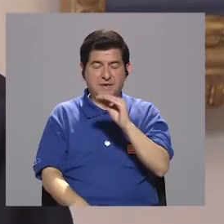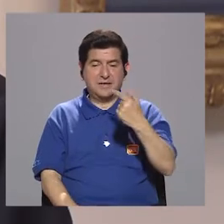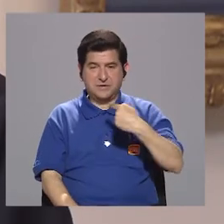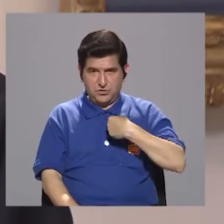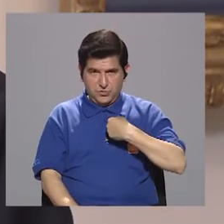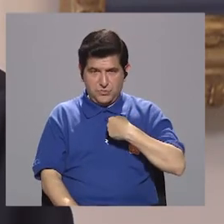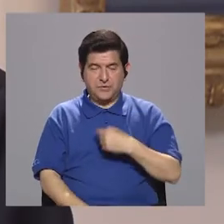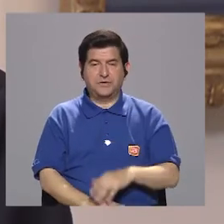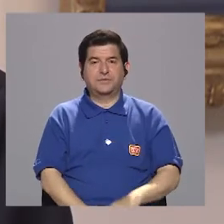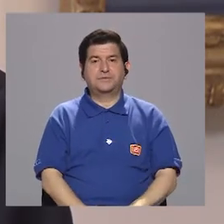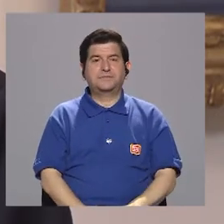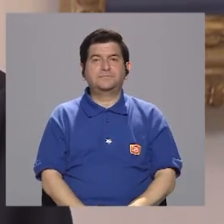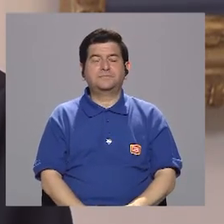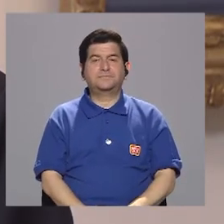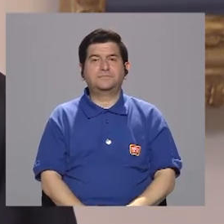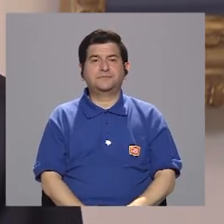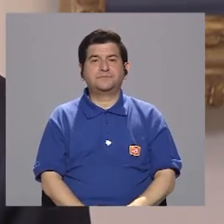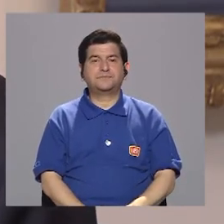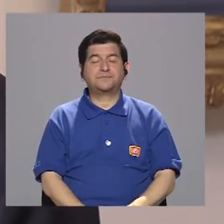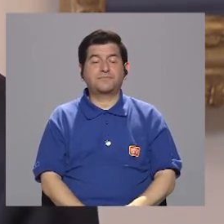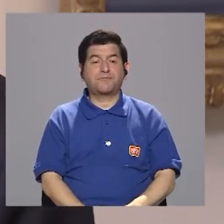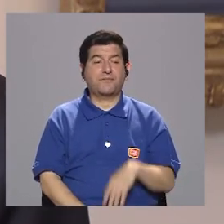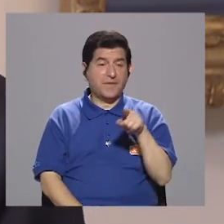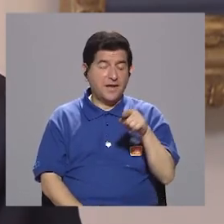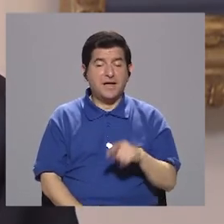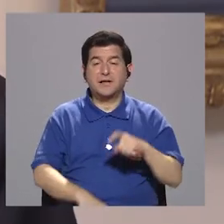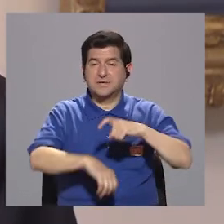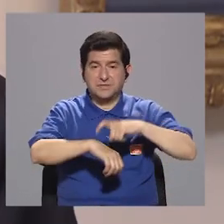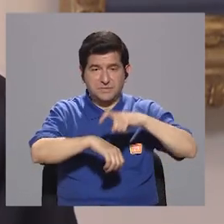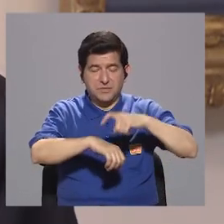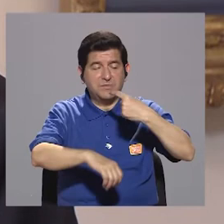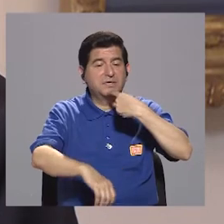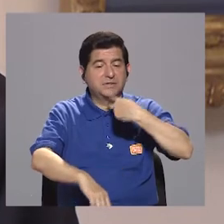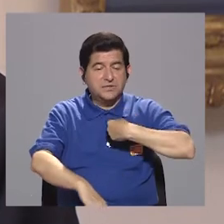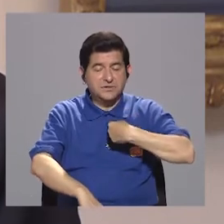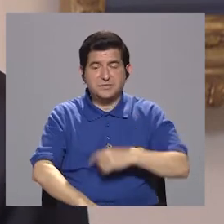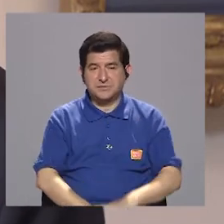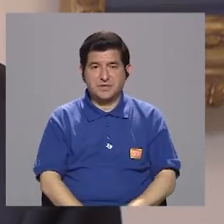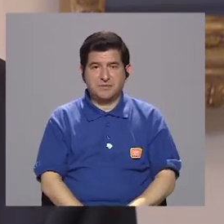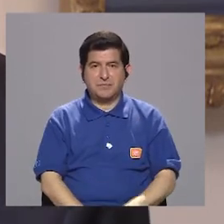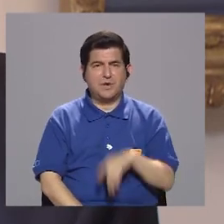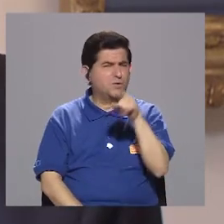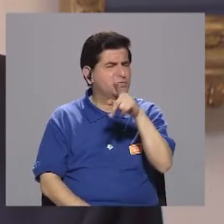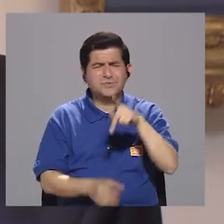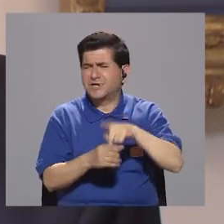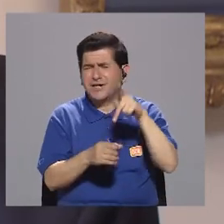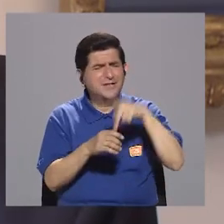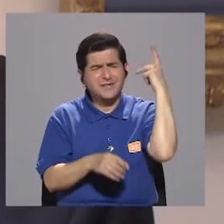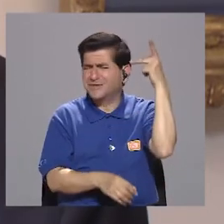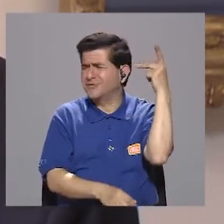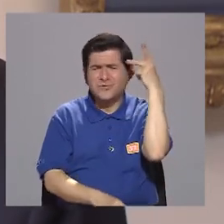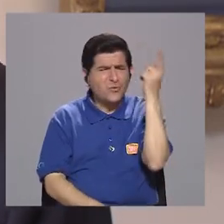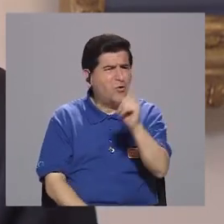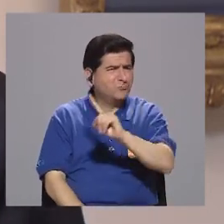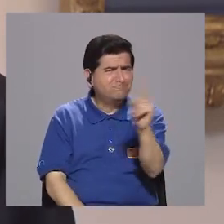mí. Por cierto, en ella, en ese momento, me decía que no me metiera en política.